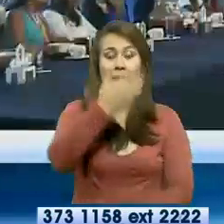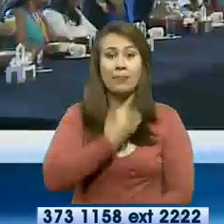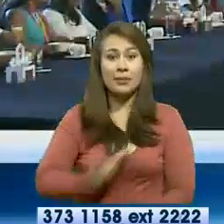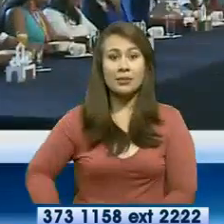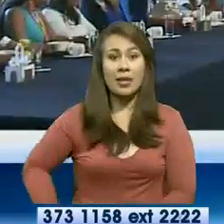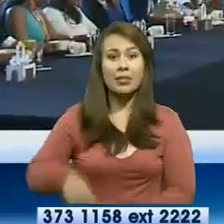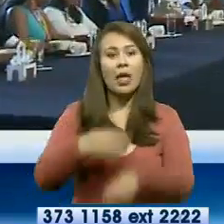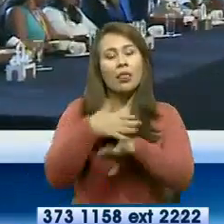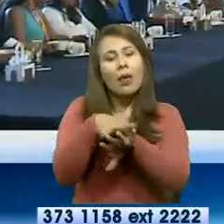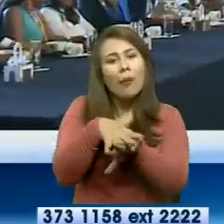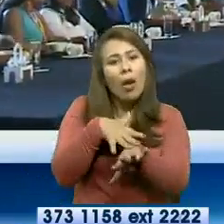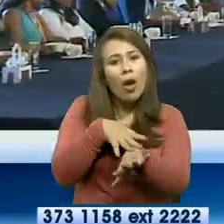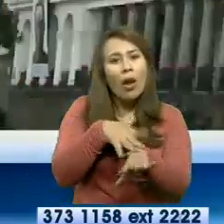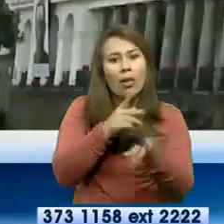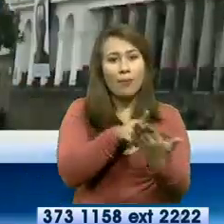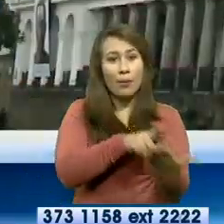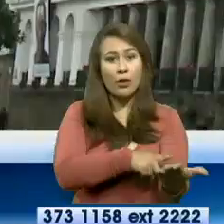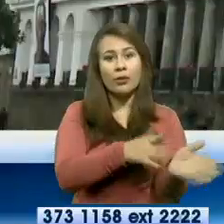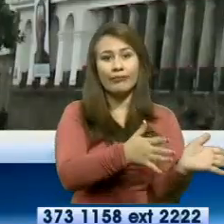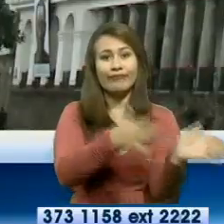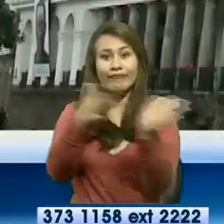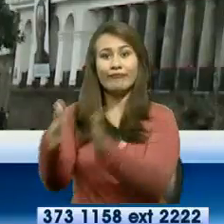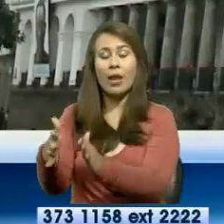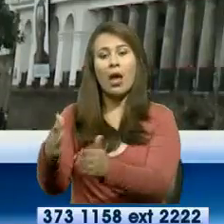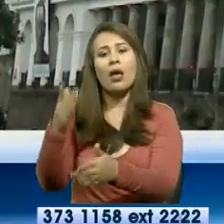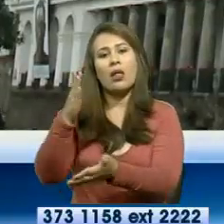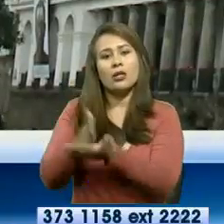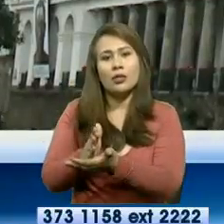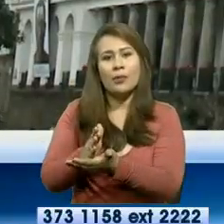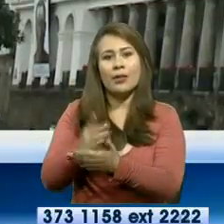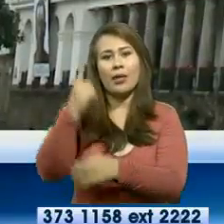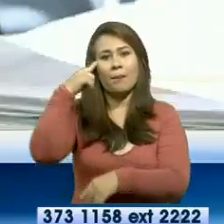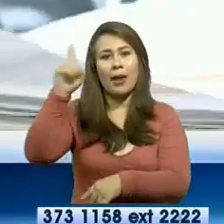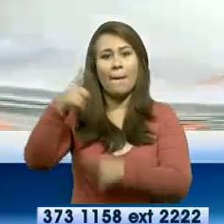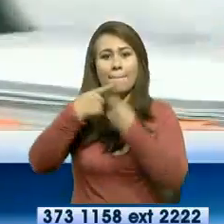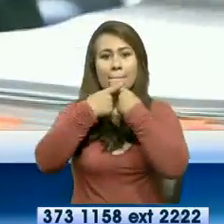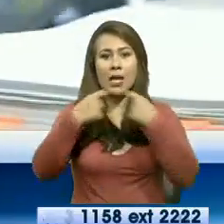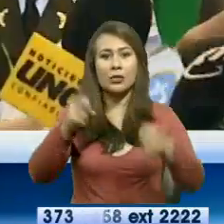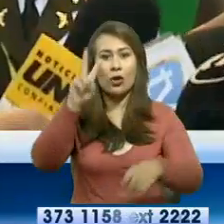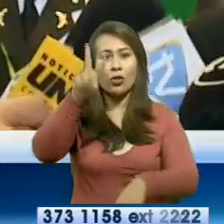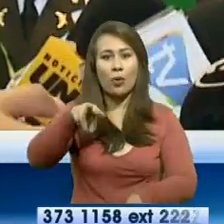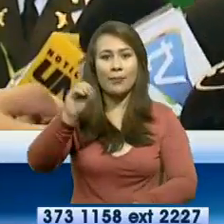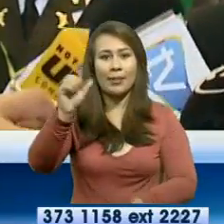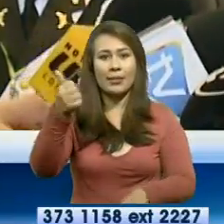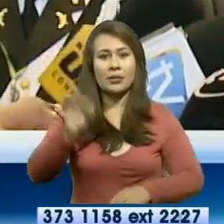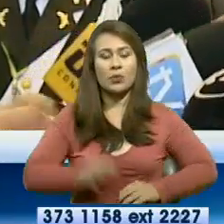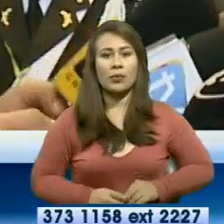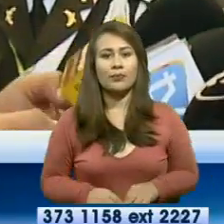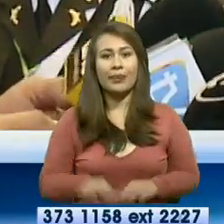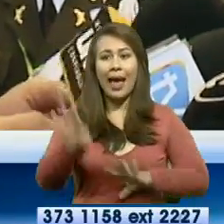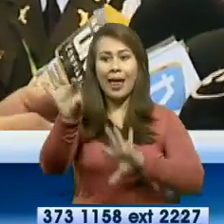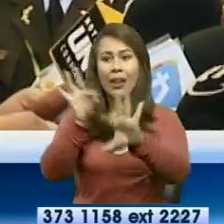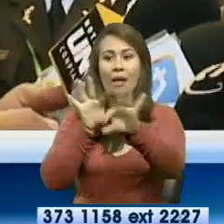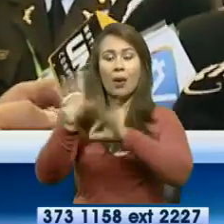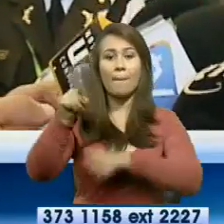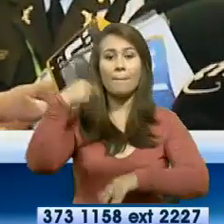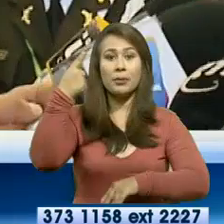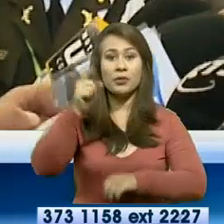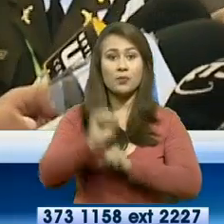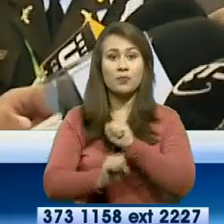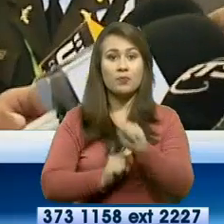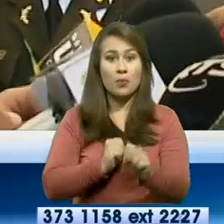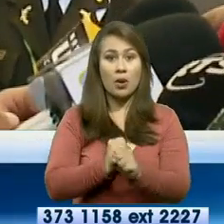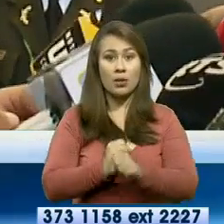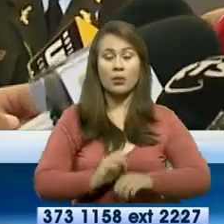el envío del proyecto, podrían postergarse las elecciones de marzo de 2019. Las elecciones del próximo año